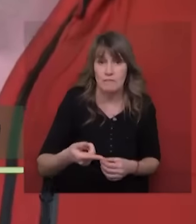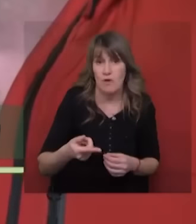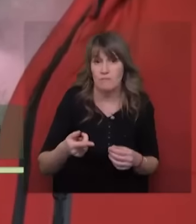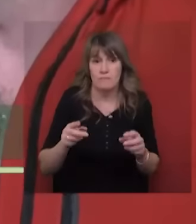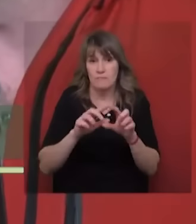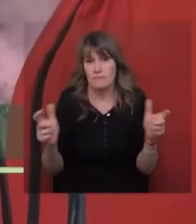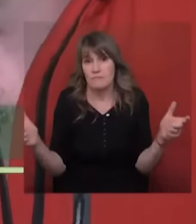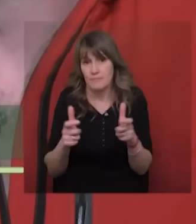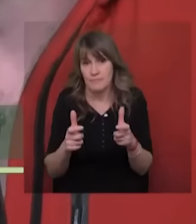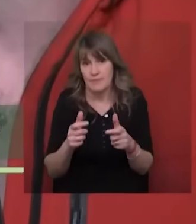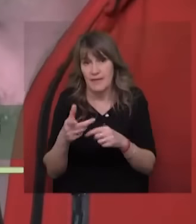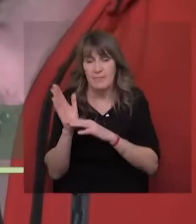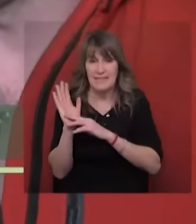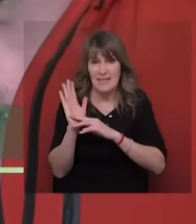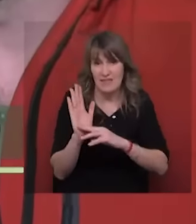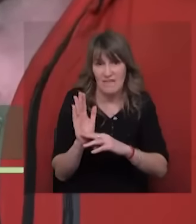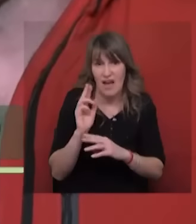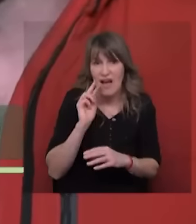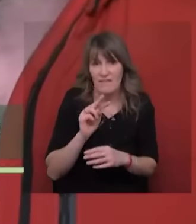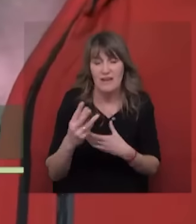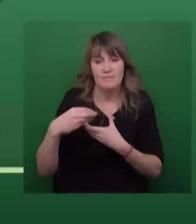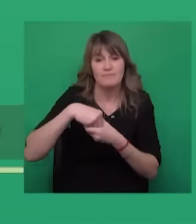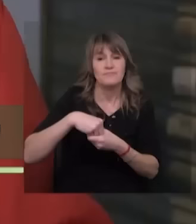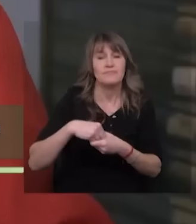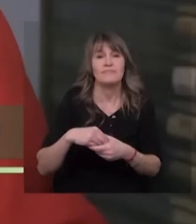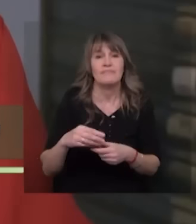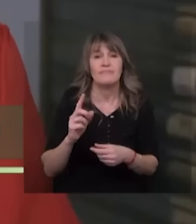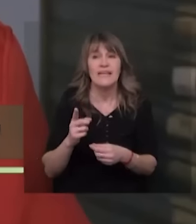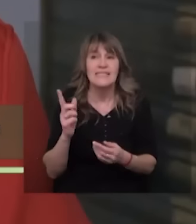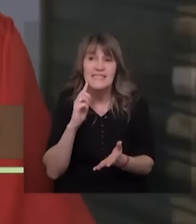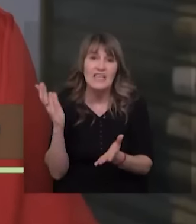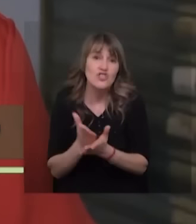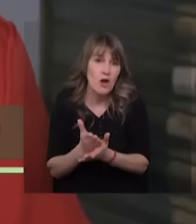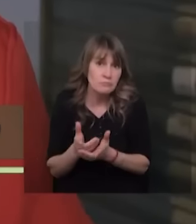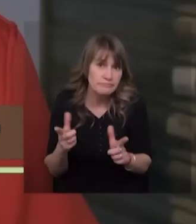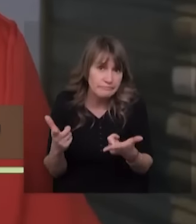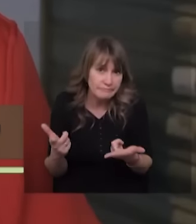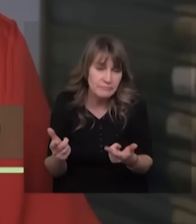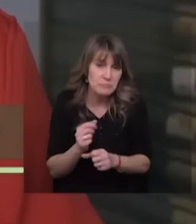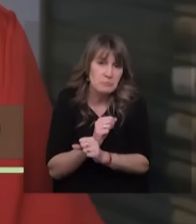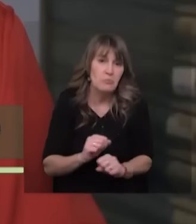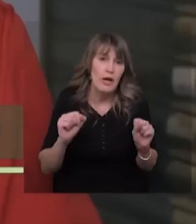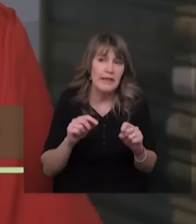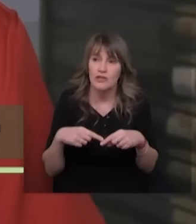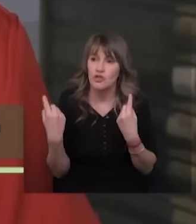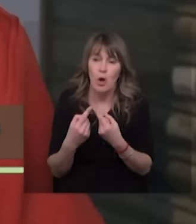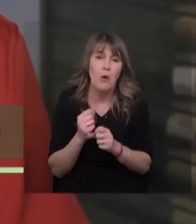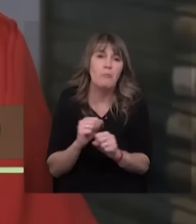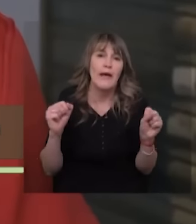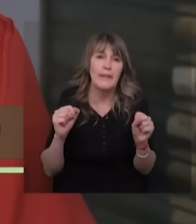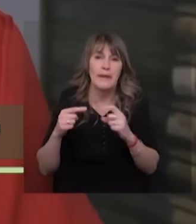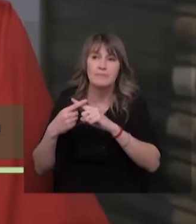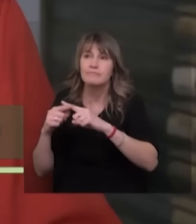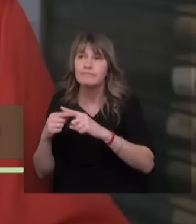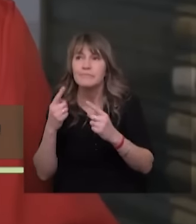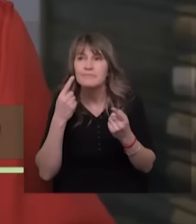propio sindicato policial mientras siga siendo parte y no tenga ninguna sanción como que ahora no la tiene por lo tanto todos pueden discutir Y debatir qué